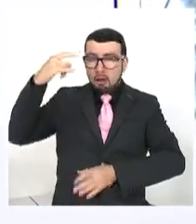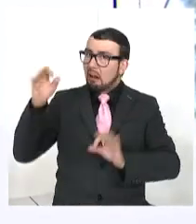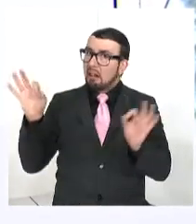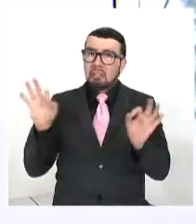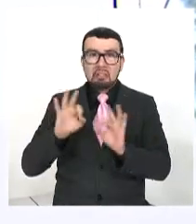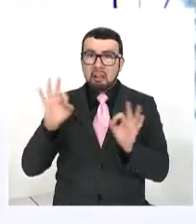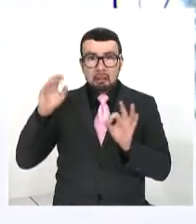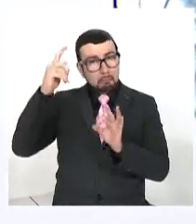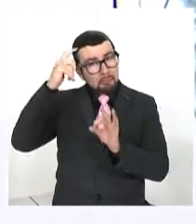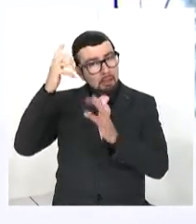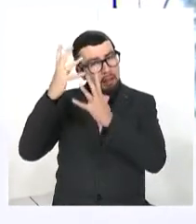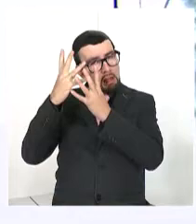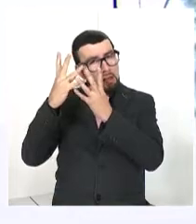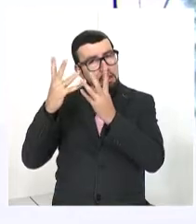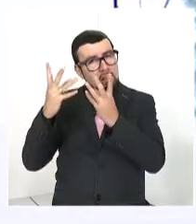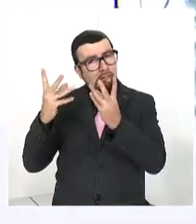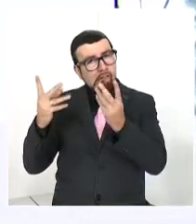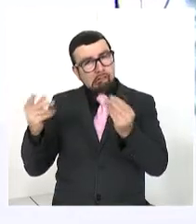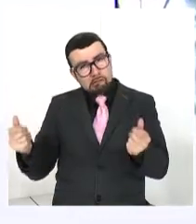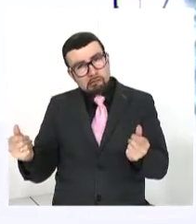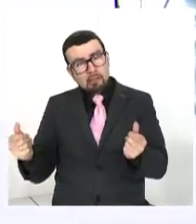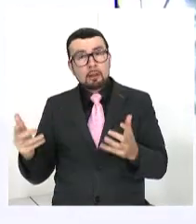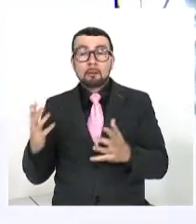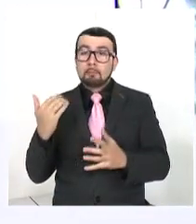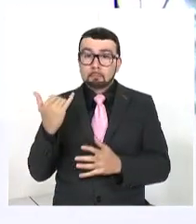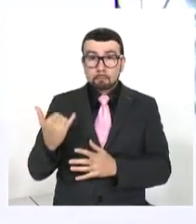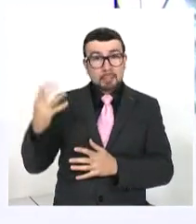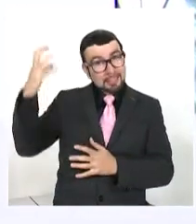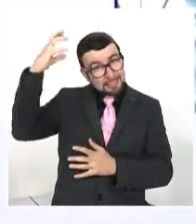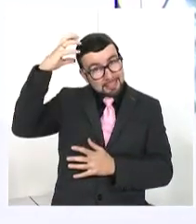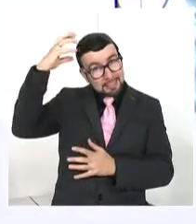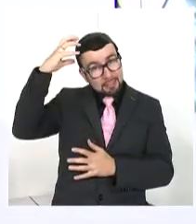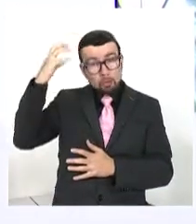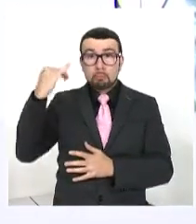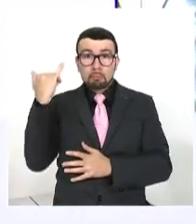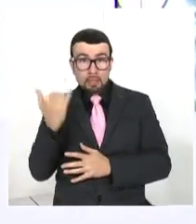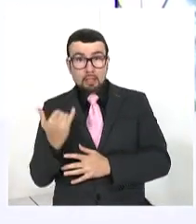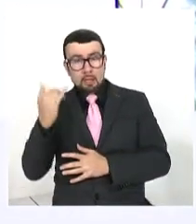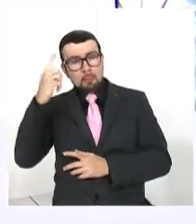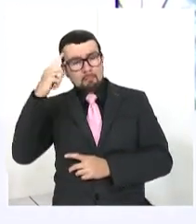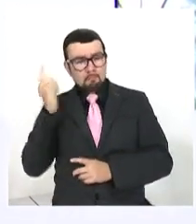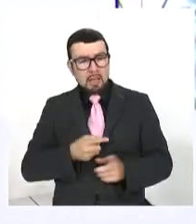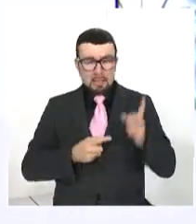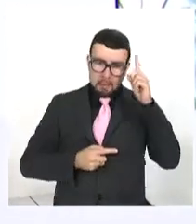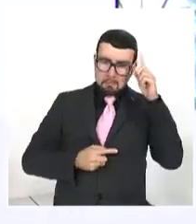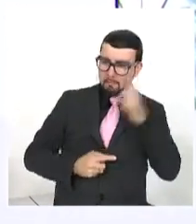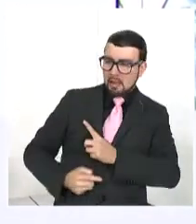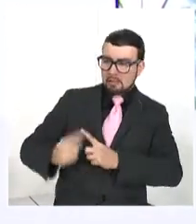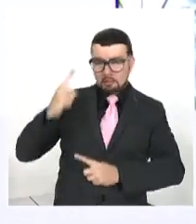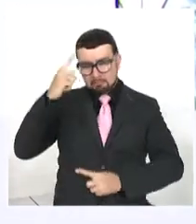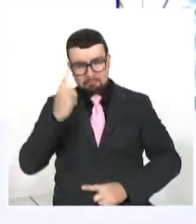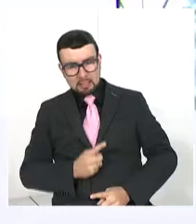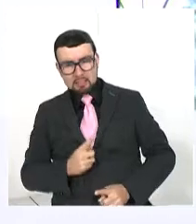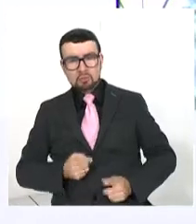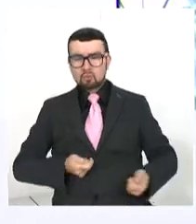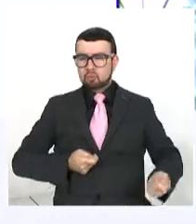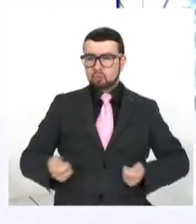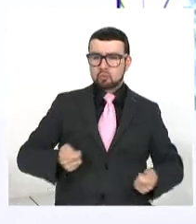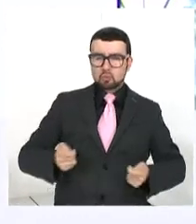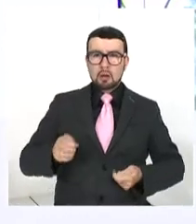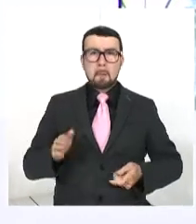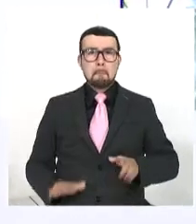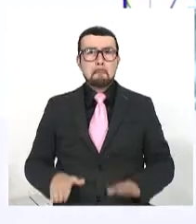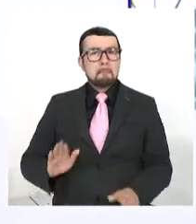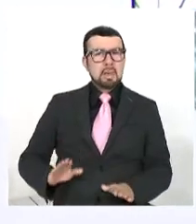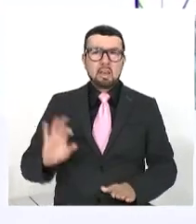necesita, y por supuesto el cerebro es el que manda las señales, sea a los miembros superiores, a